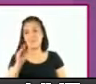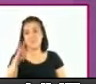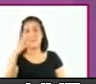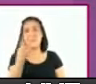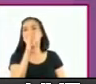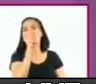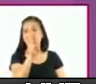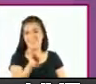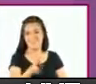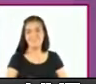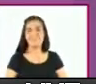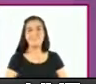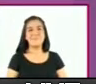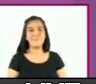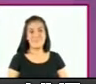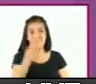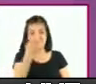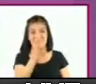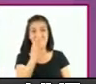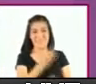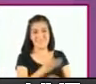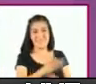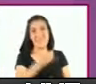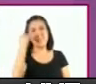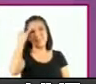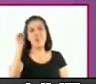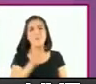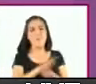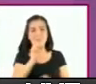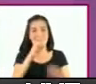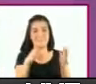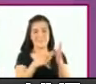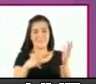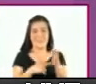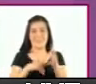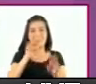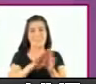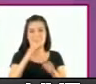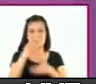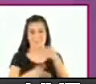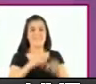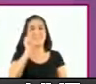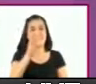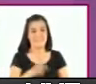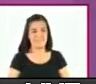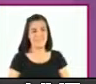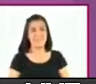394. Ahora imaginemos que la regla general de una sucesión es